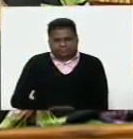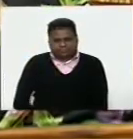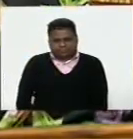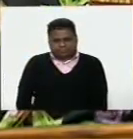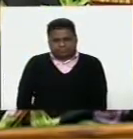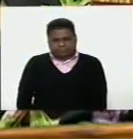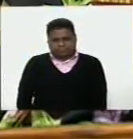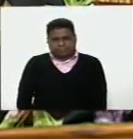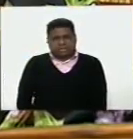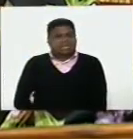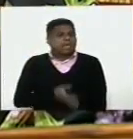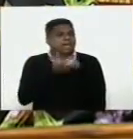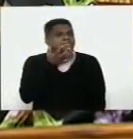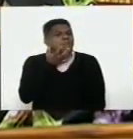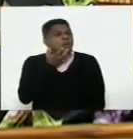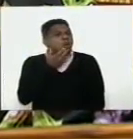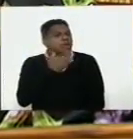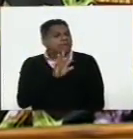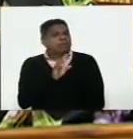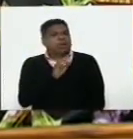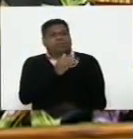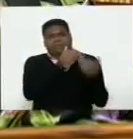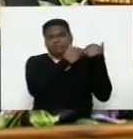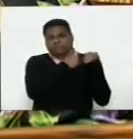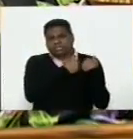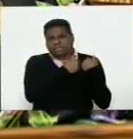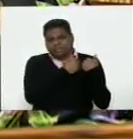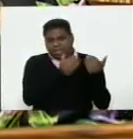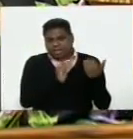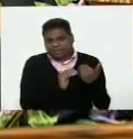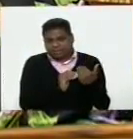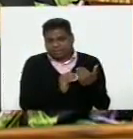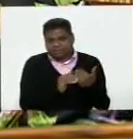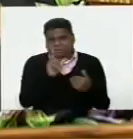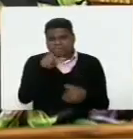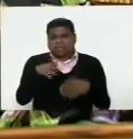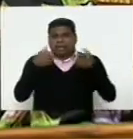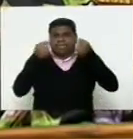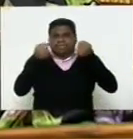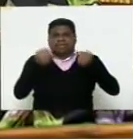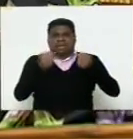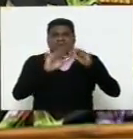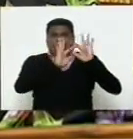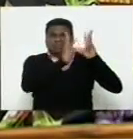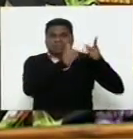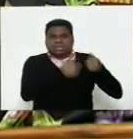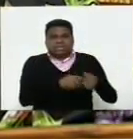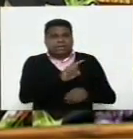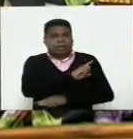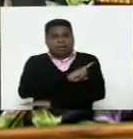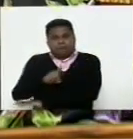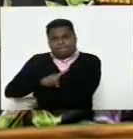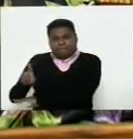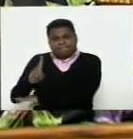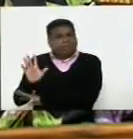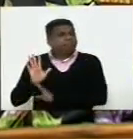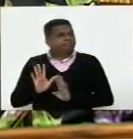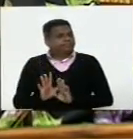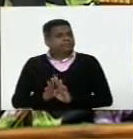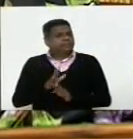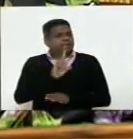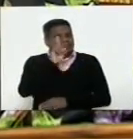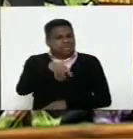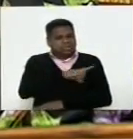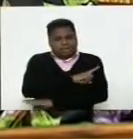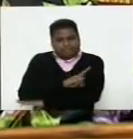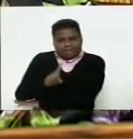Sin perjuicio de las responsabilidades civiles, penales, administrativas o disciplinarias, se sancionarán